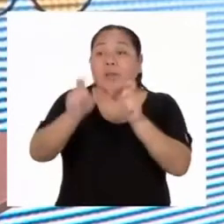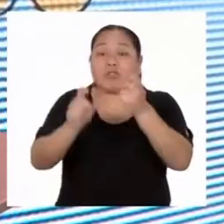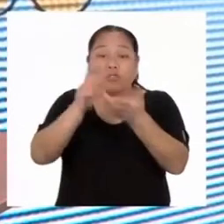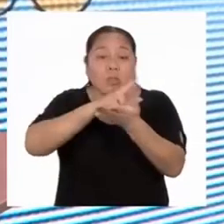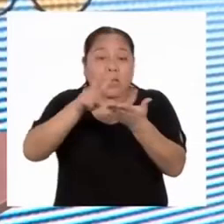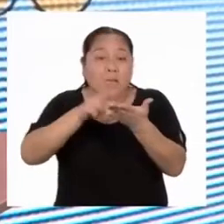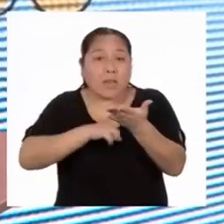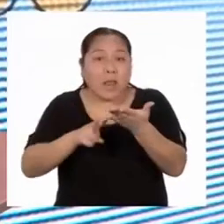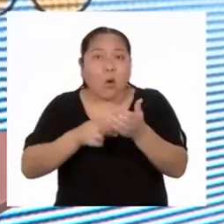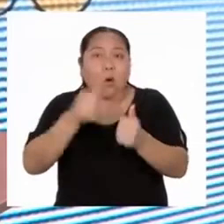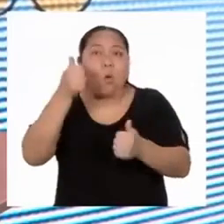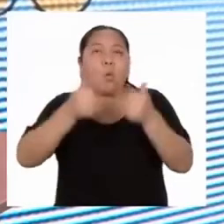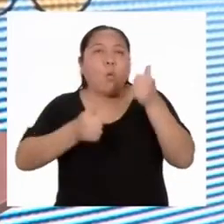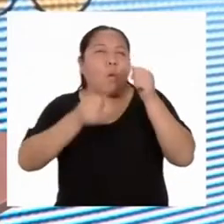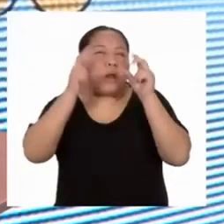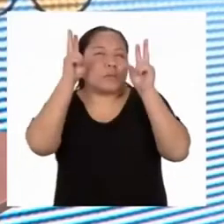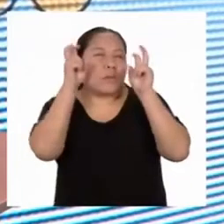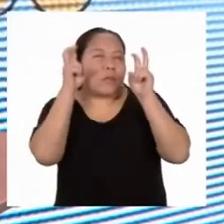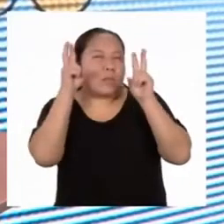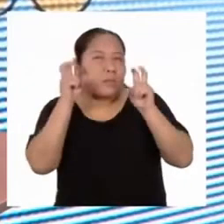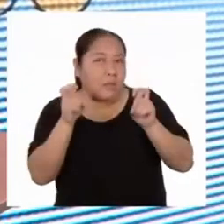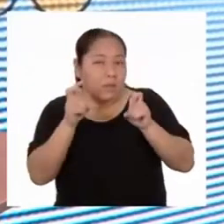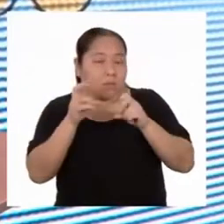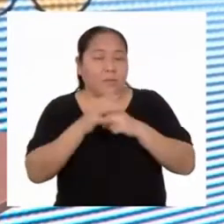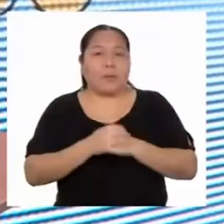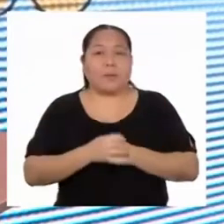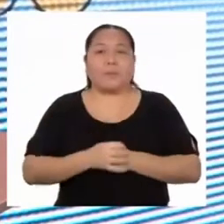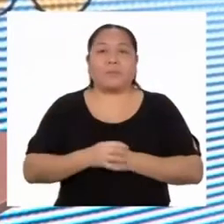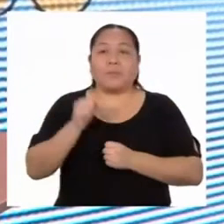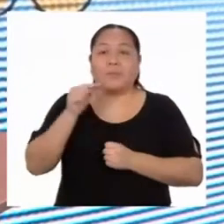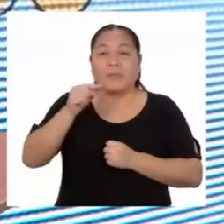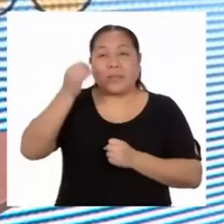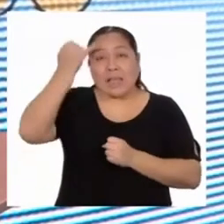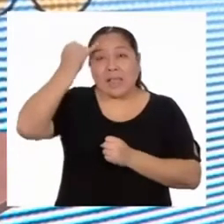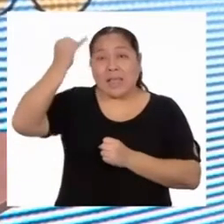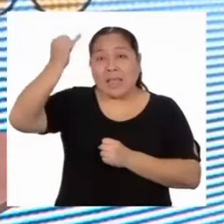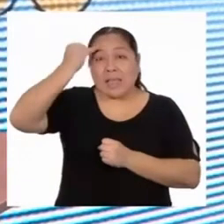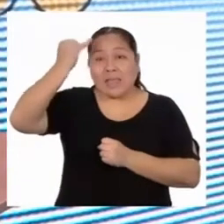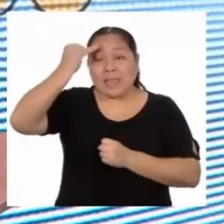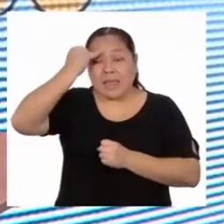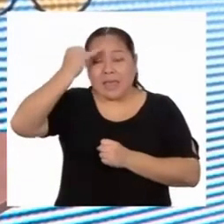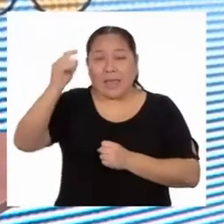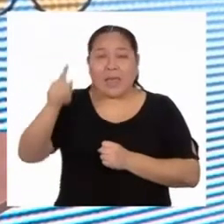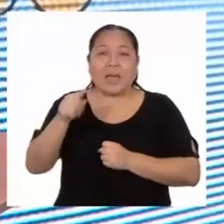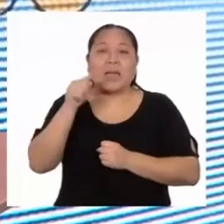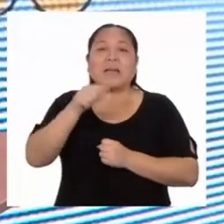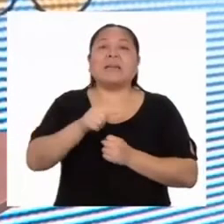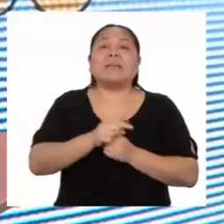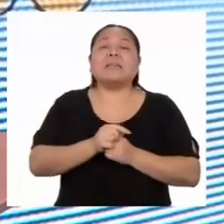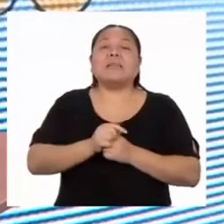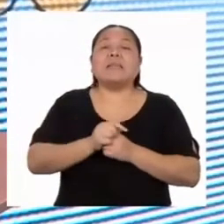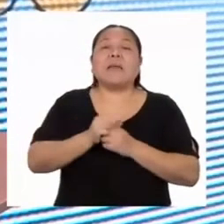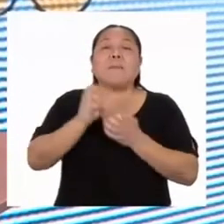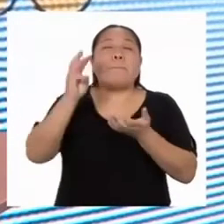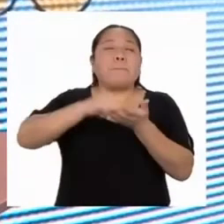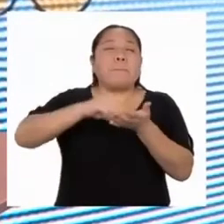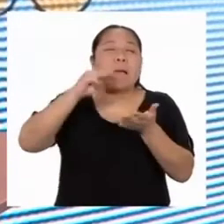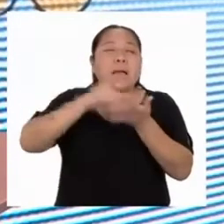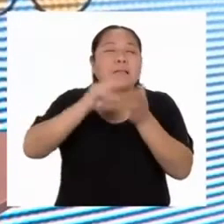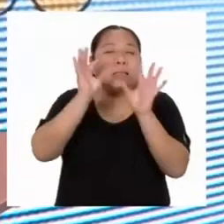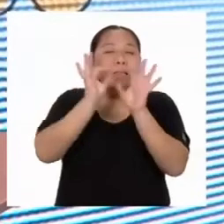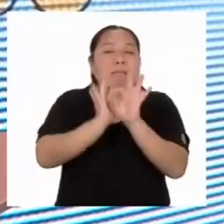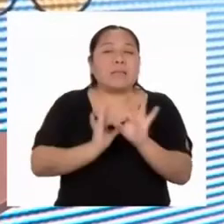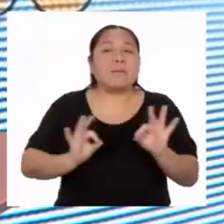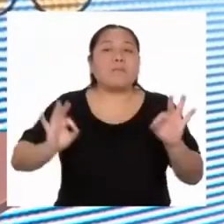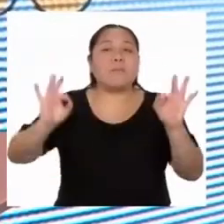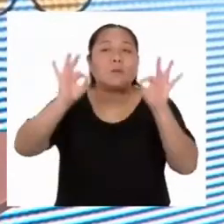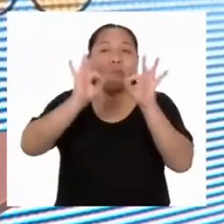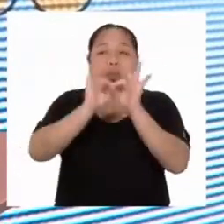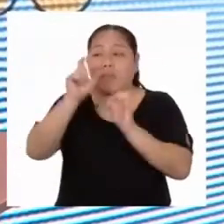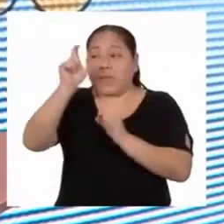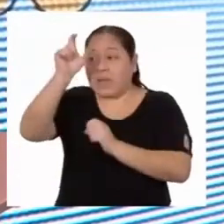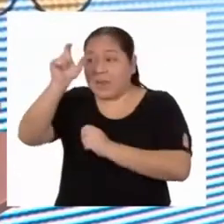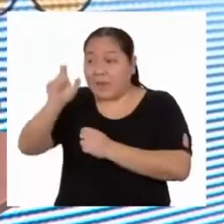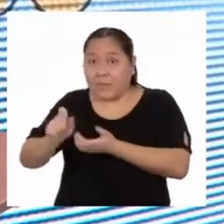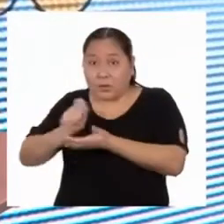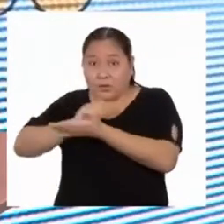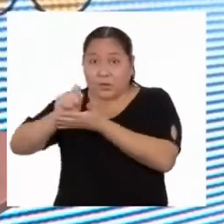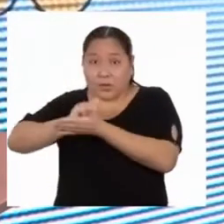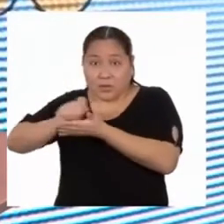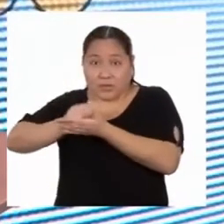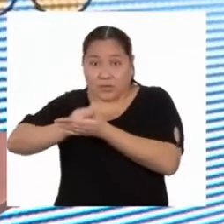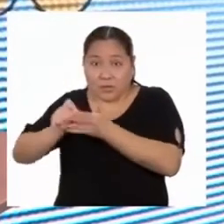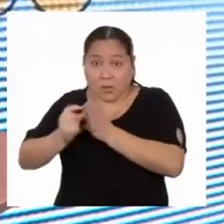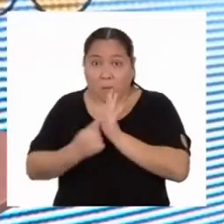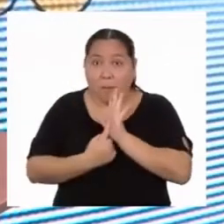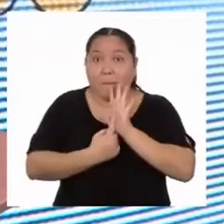la idea principal se refiere al enunciado más importante que el autor presenta